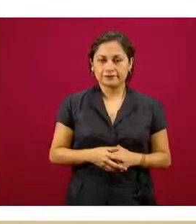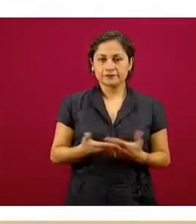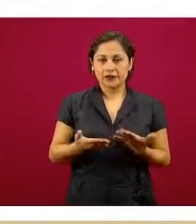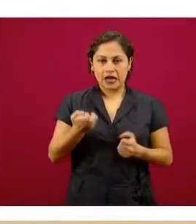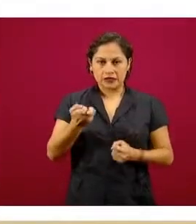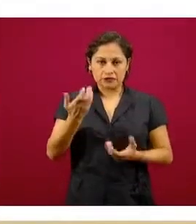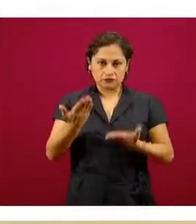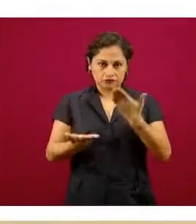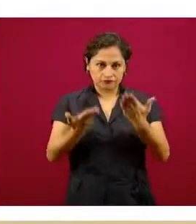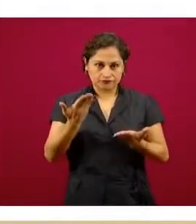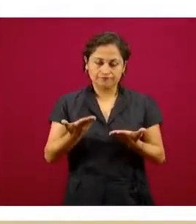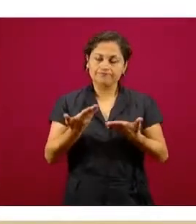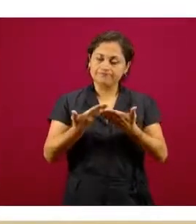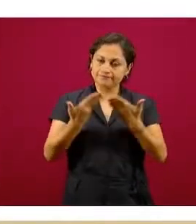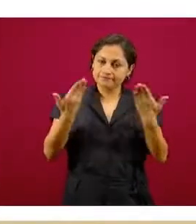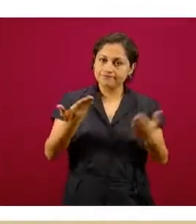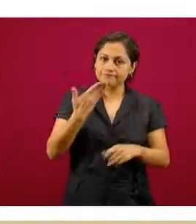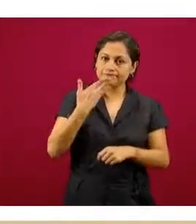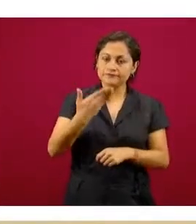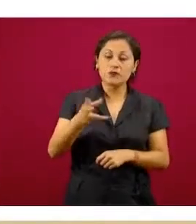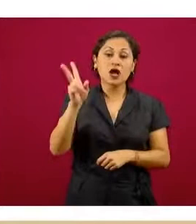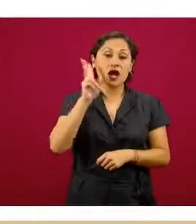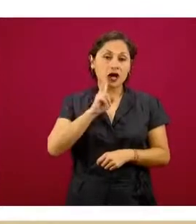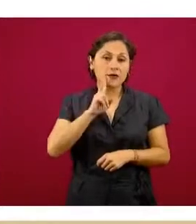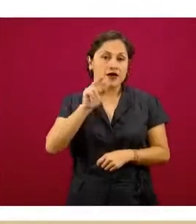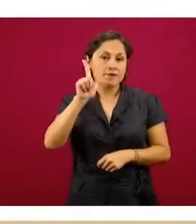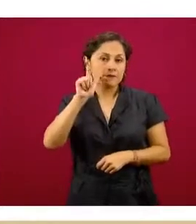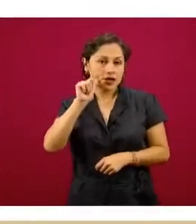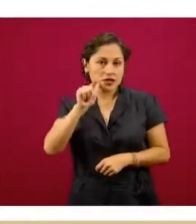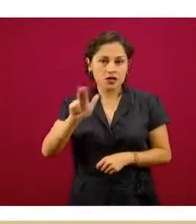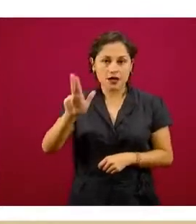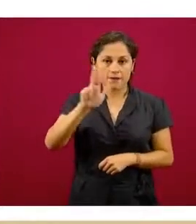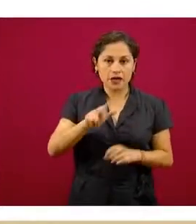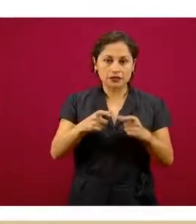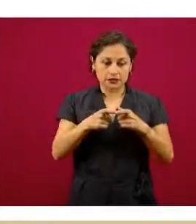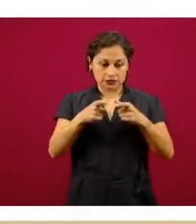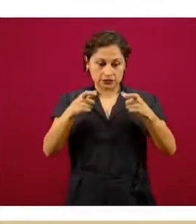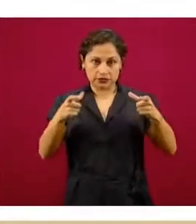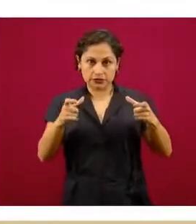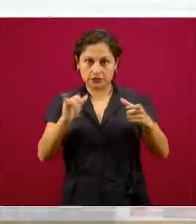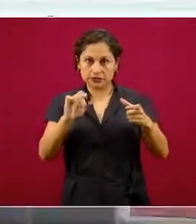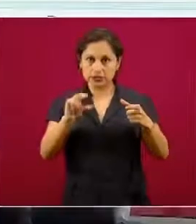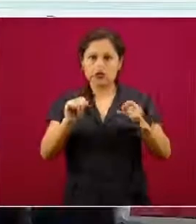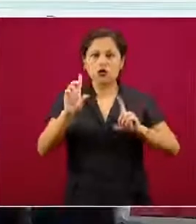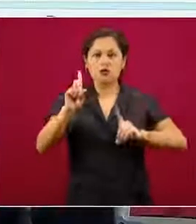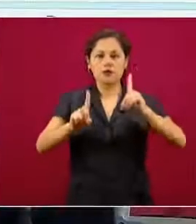momento. Esperamos lógicamente que mañana se incremente, vamos a ver cómo sale el dato el día